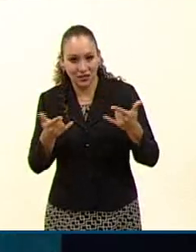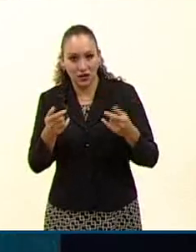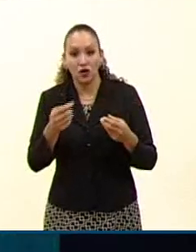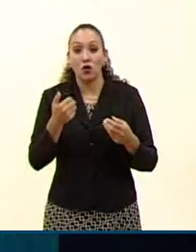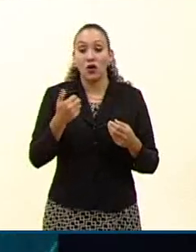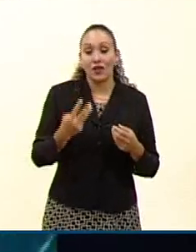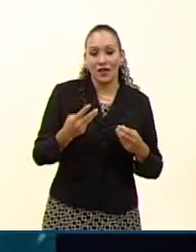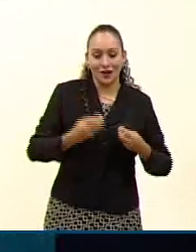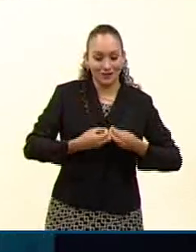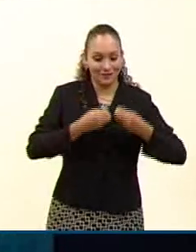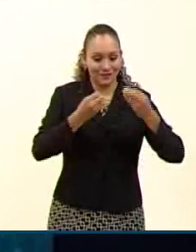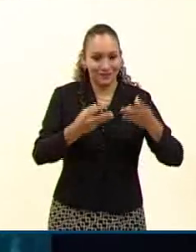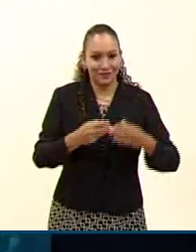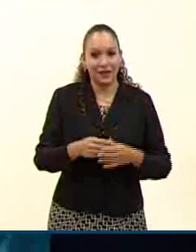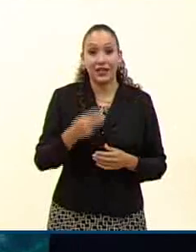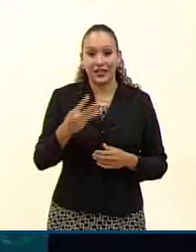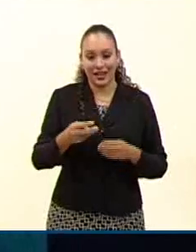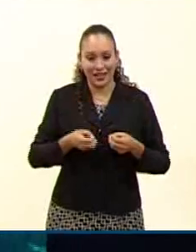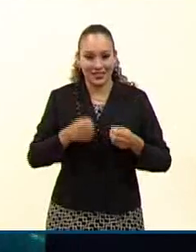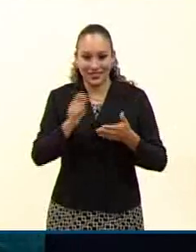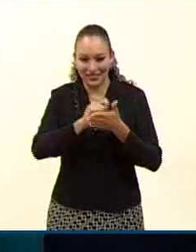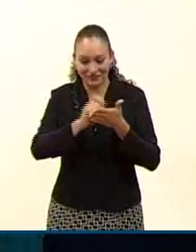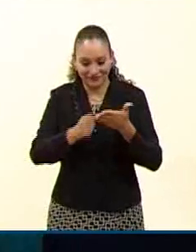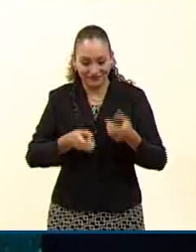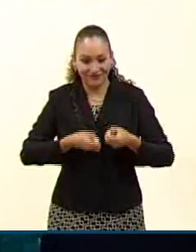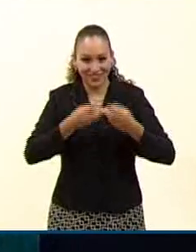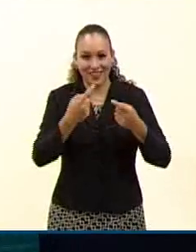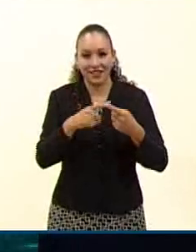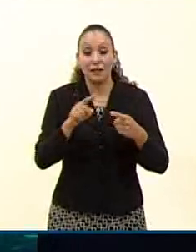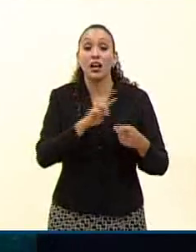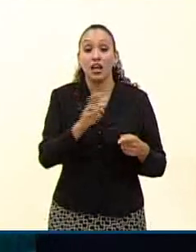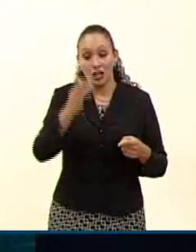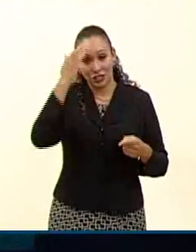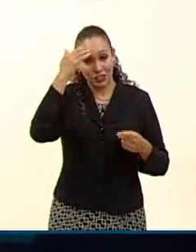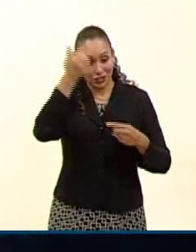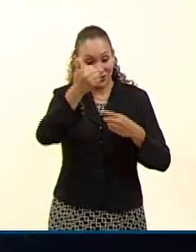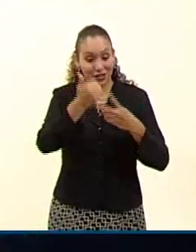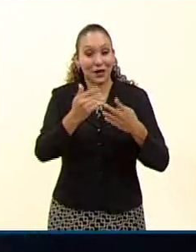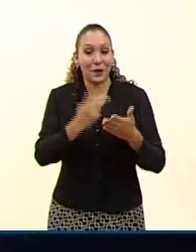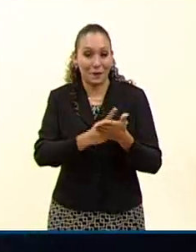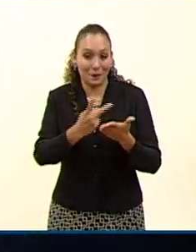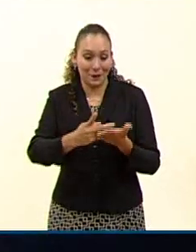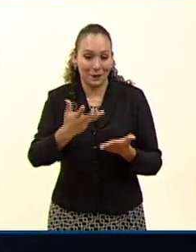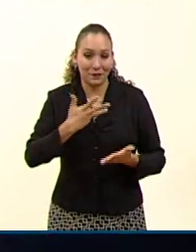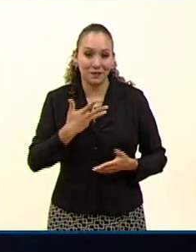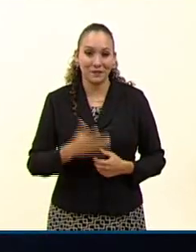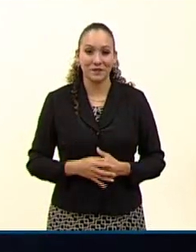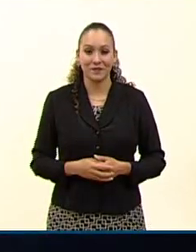y 3 libros de no ficción han sido reconocidos con distintos premios.